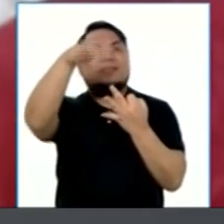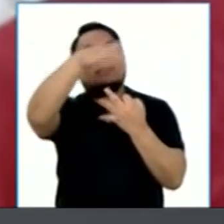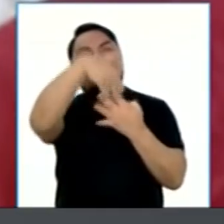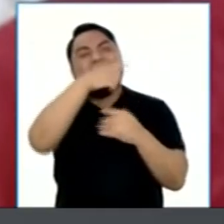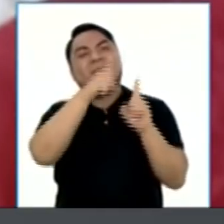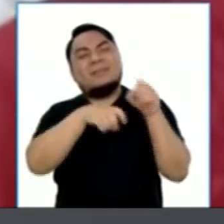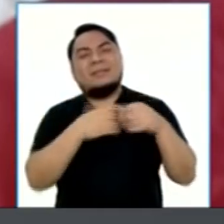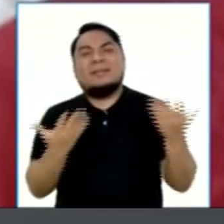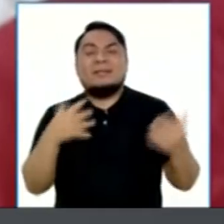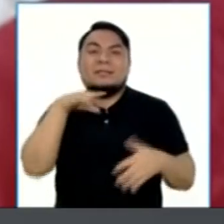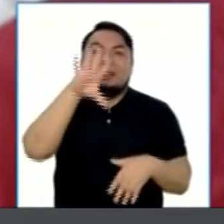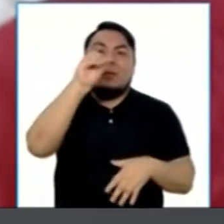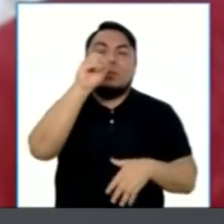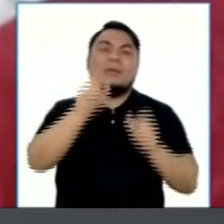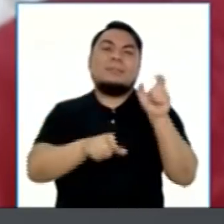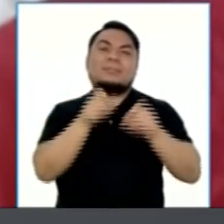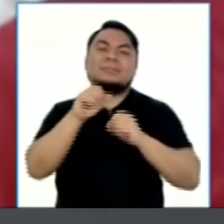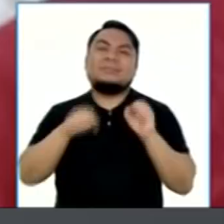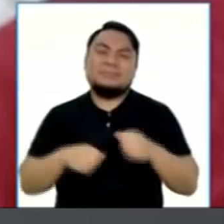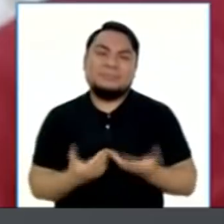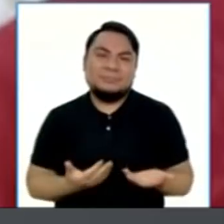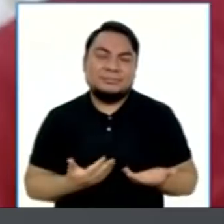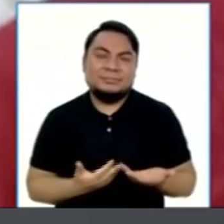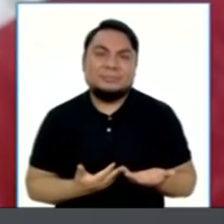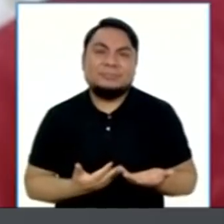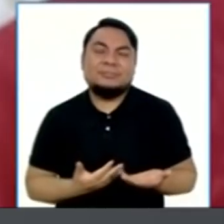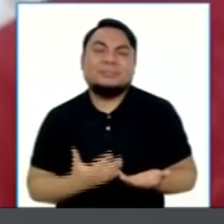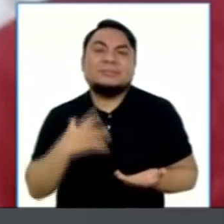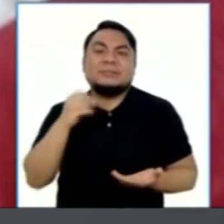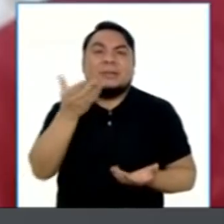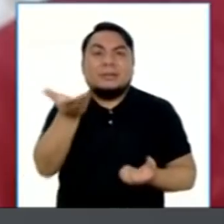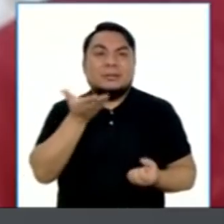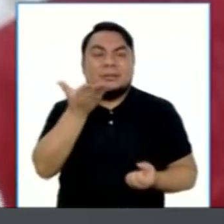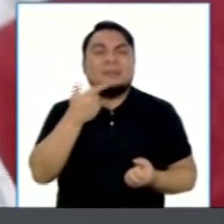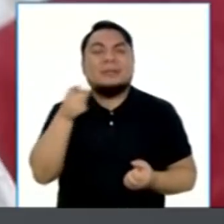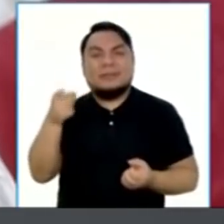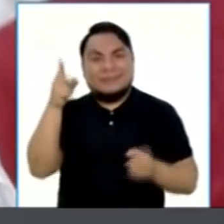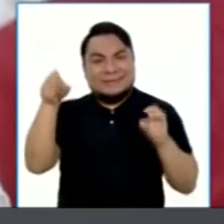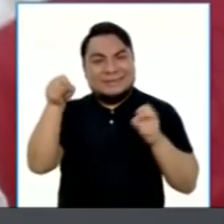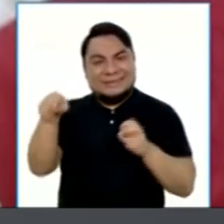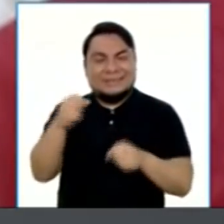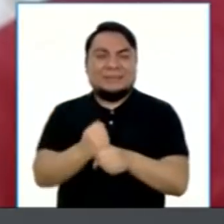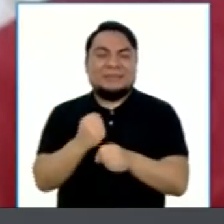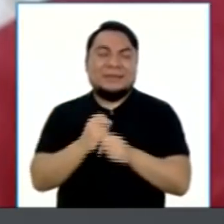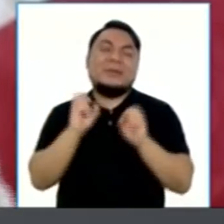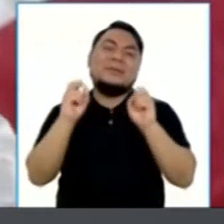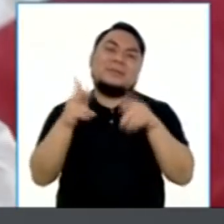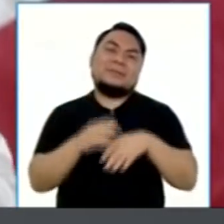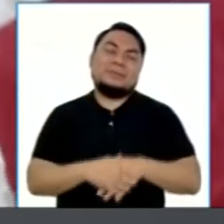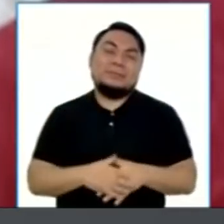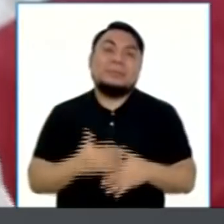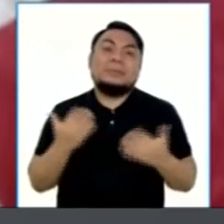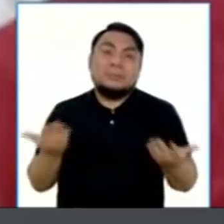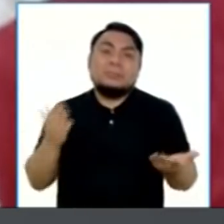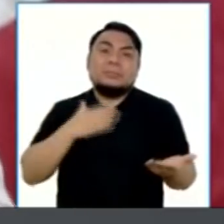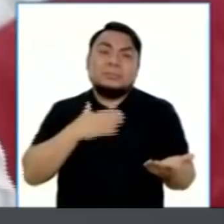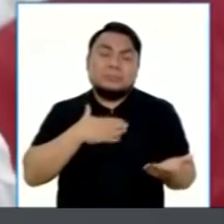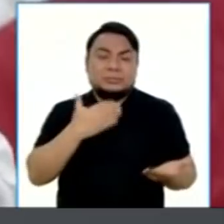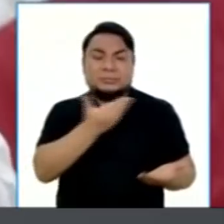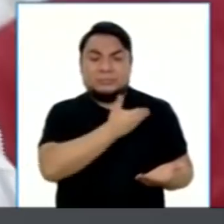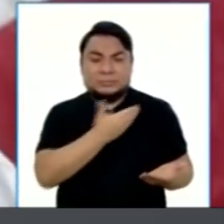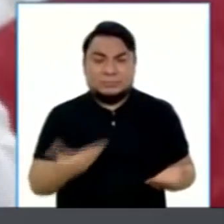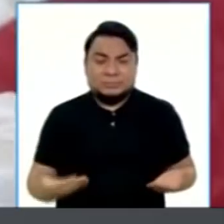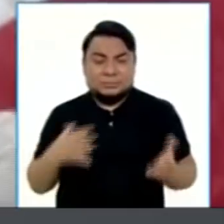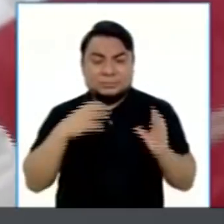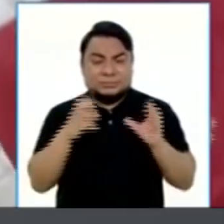como 50 personas que están invitadas para ver este caso. Perfecto. Lo que corresponde a nosotros como